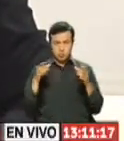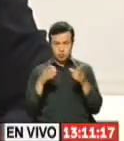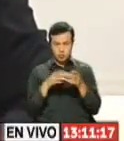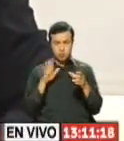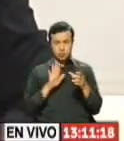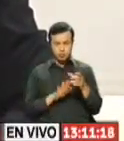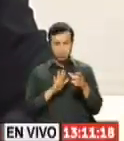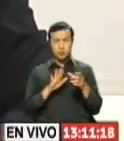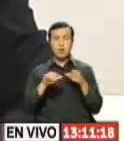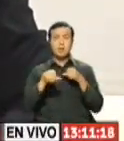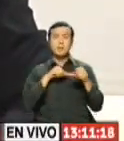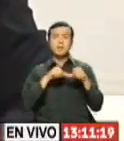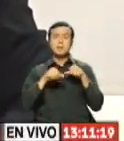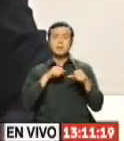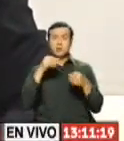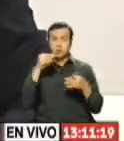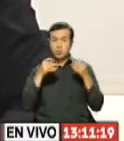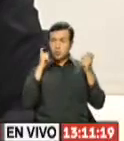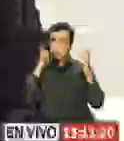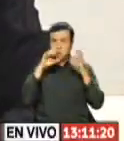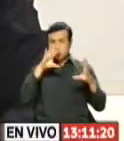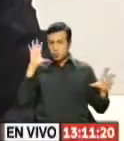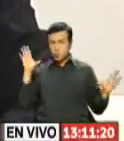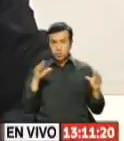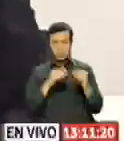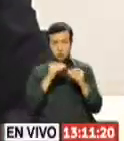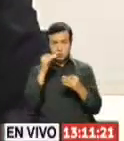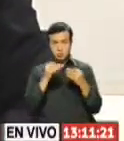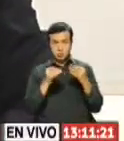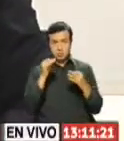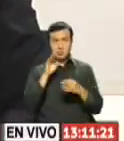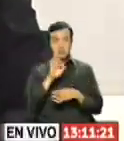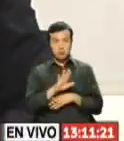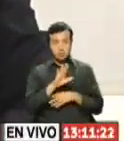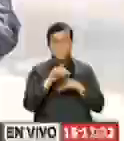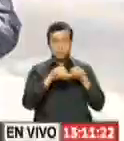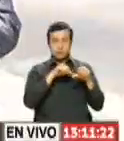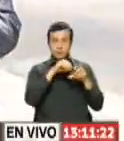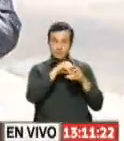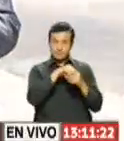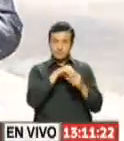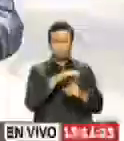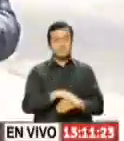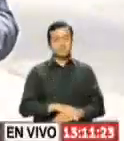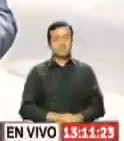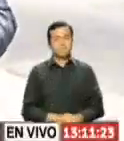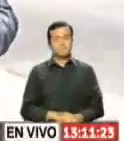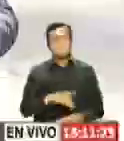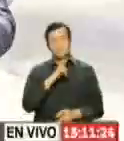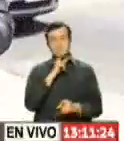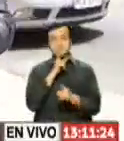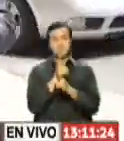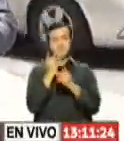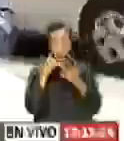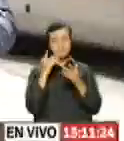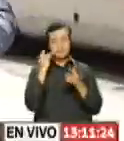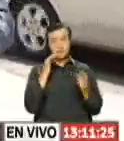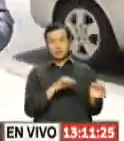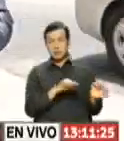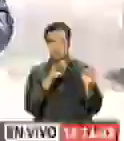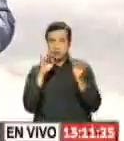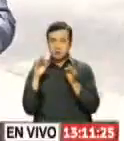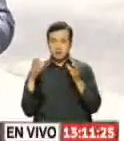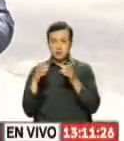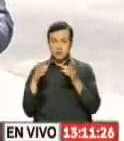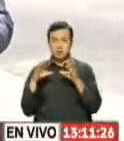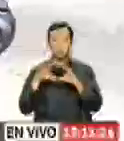aquel órgano administrativo que regulará la administración de justicia desde el punto de vista administrativo. Es por ello que también quedó postergada la